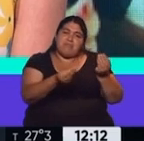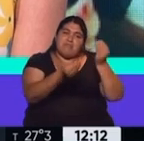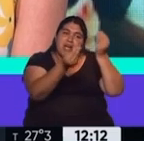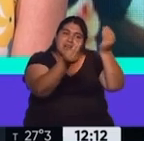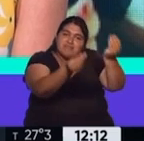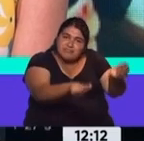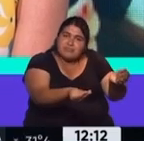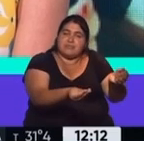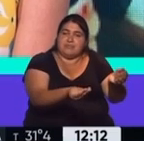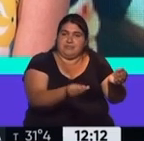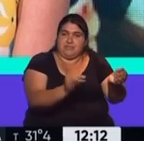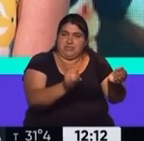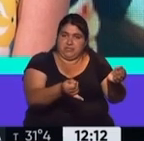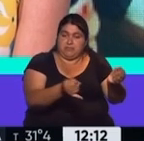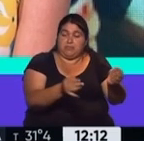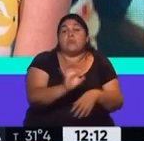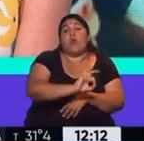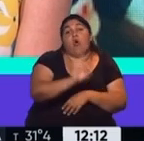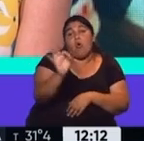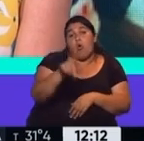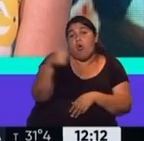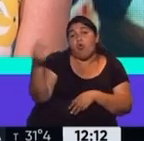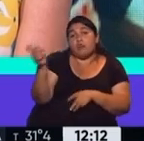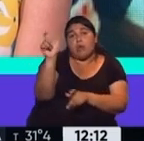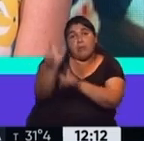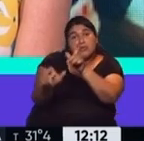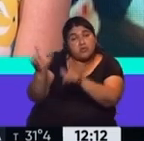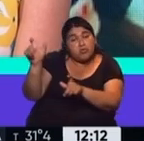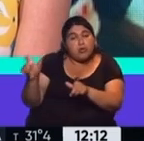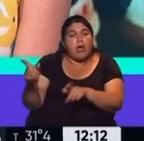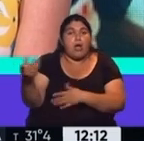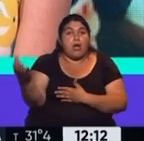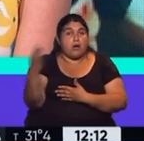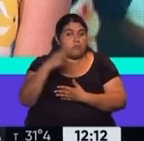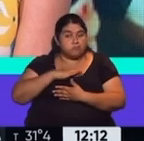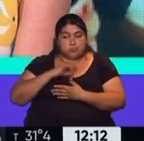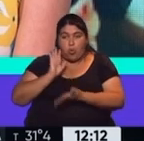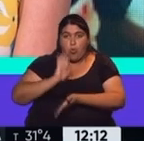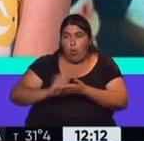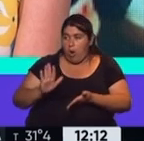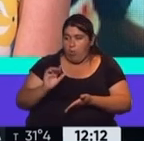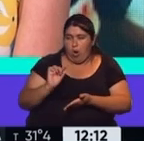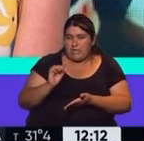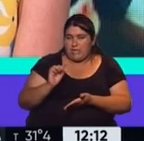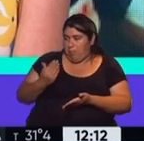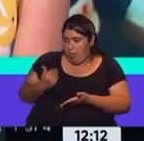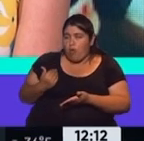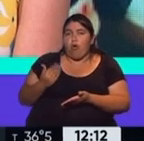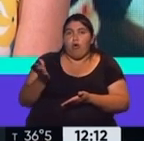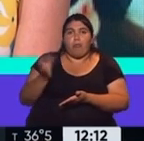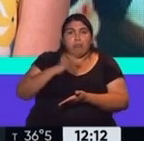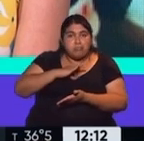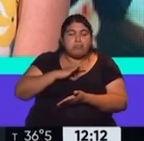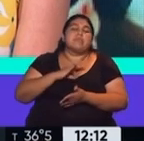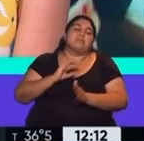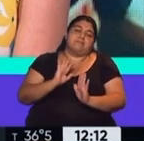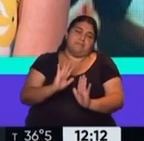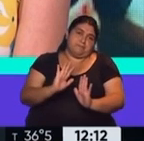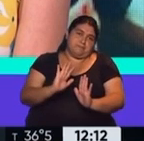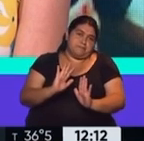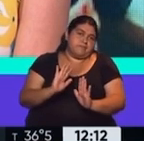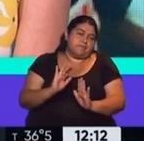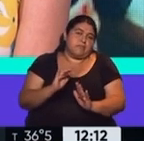facilidad también sea aquellos que estuvieron en el virus reciente entonces cuando uno